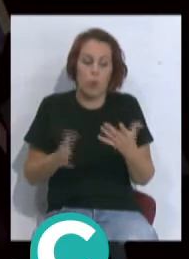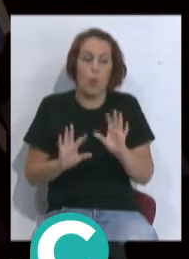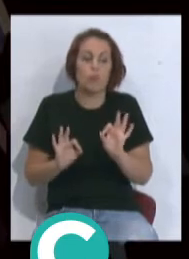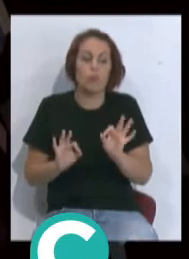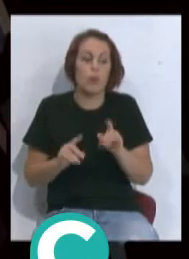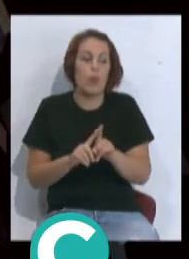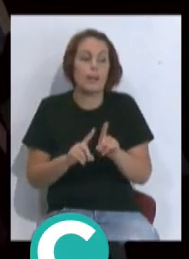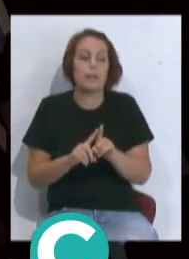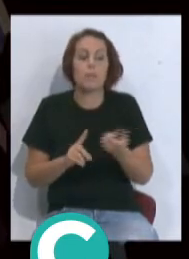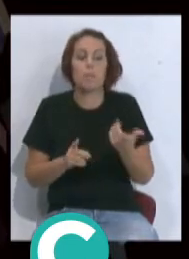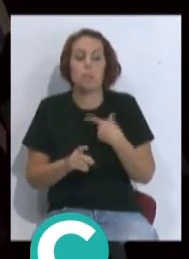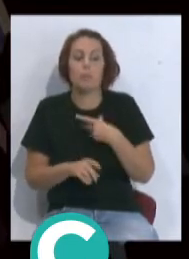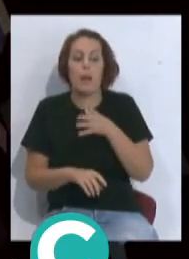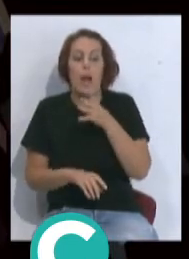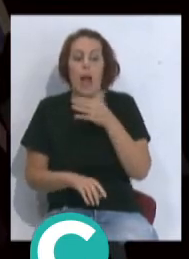que es un sucedáneo,